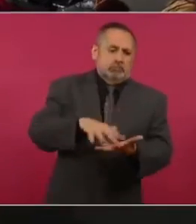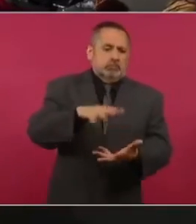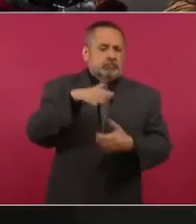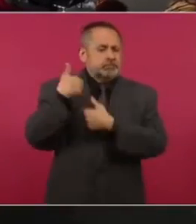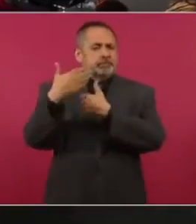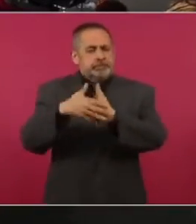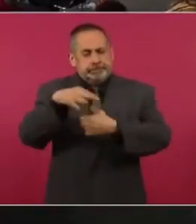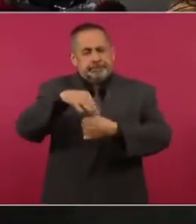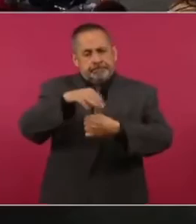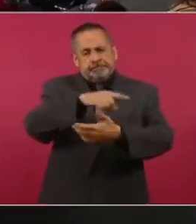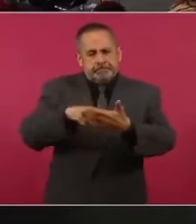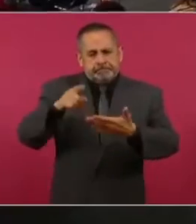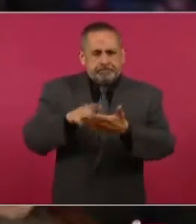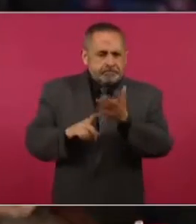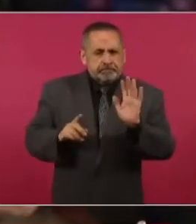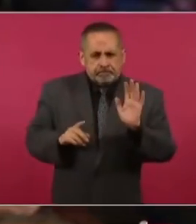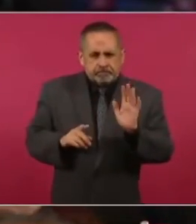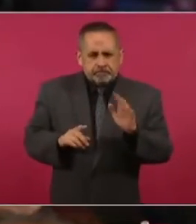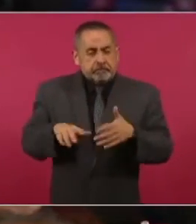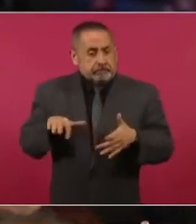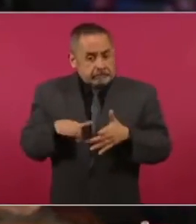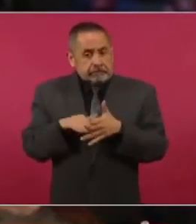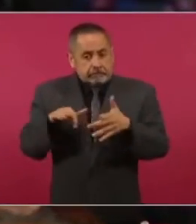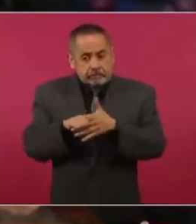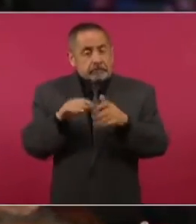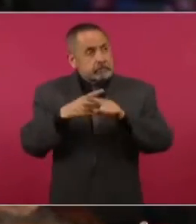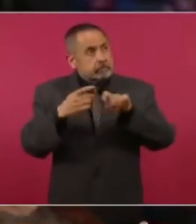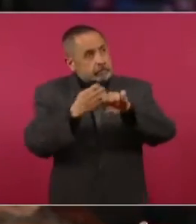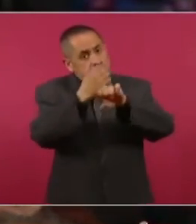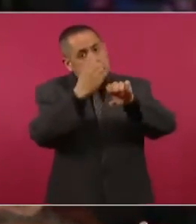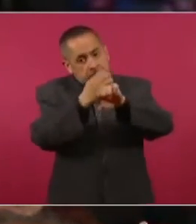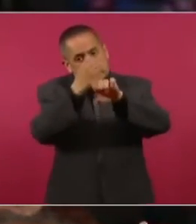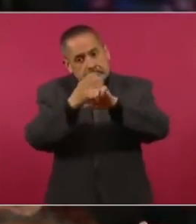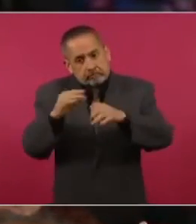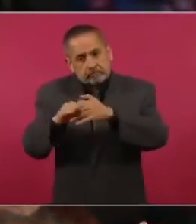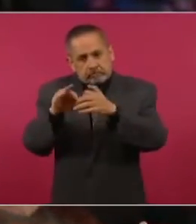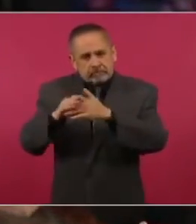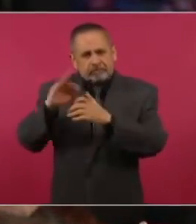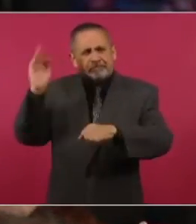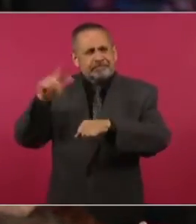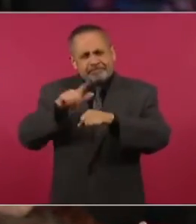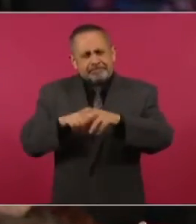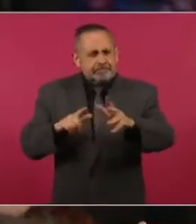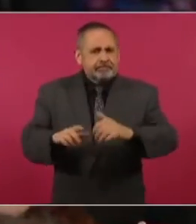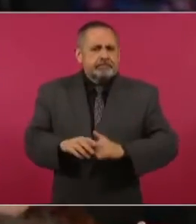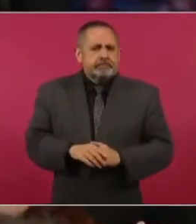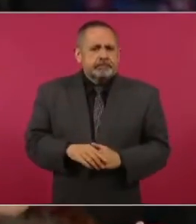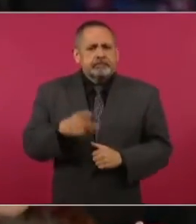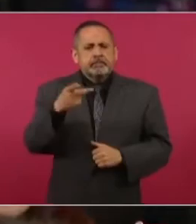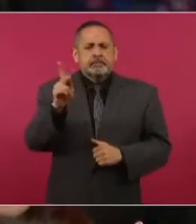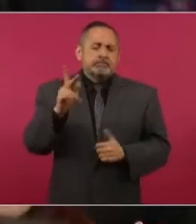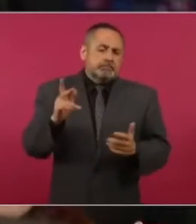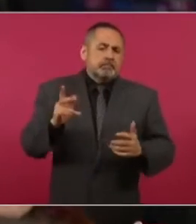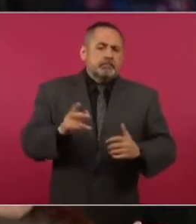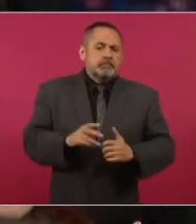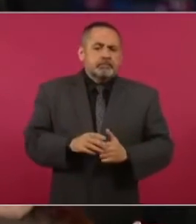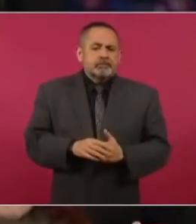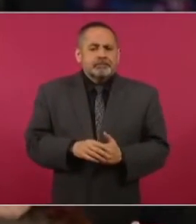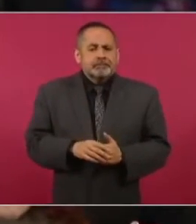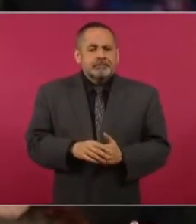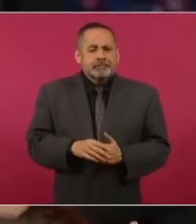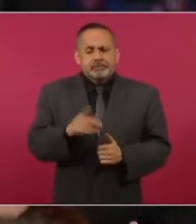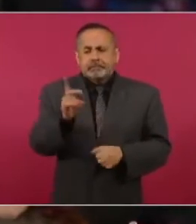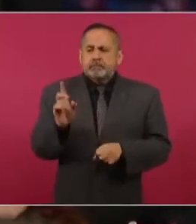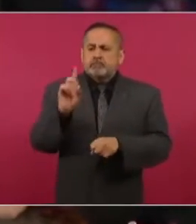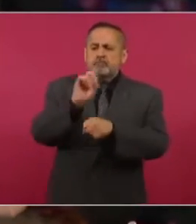que se realizan, además de manera muy frecuente en los estados y después la federación. Sin embargo, bueno, el